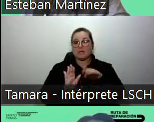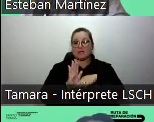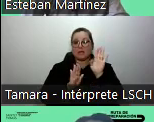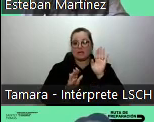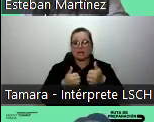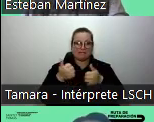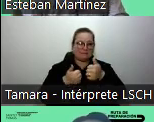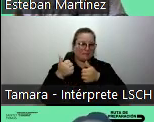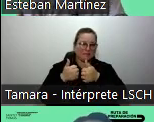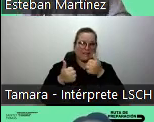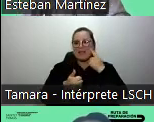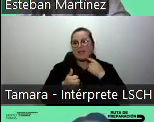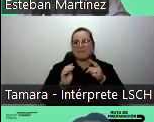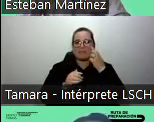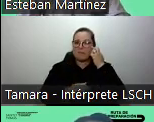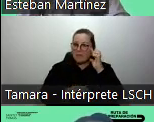no es una competencia